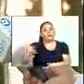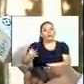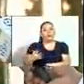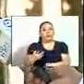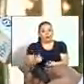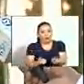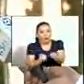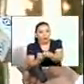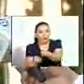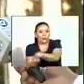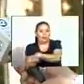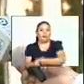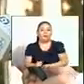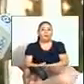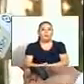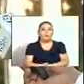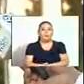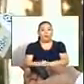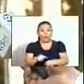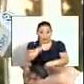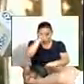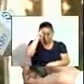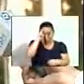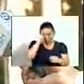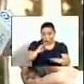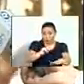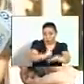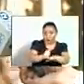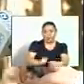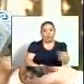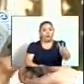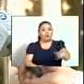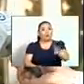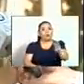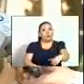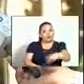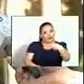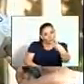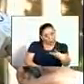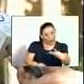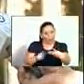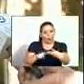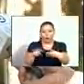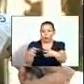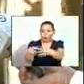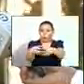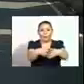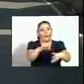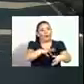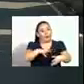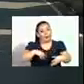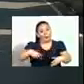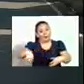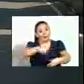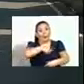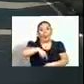ese apoyo, fomento del empleo y, tercero, apoyar a las familias más necesitadas.